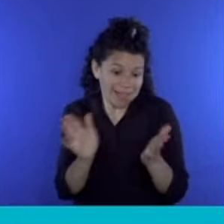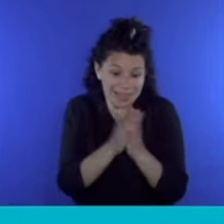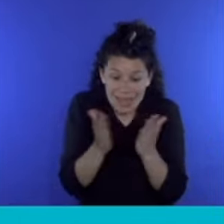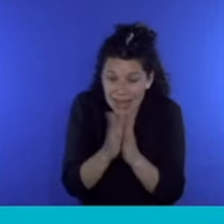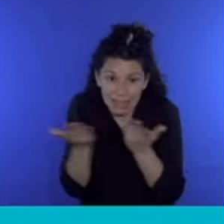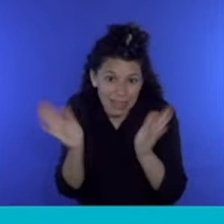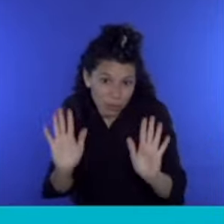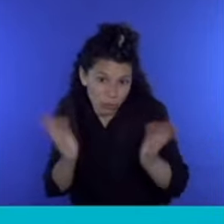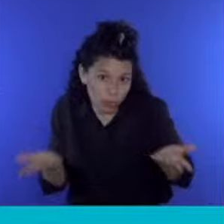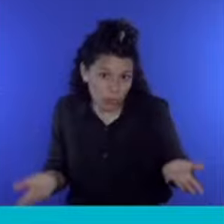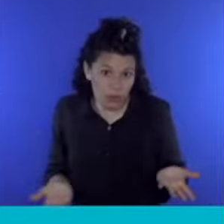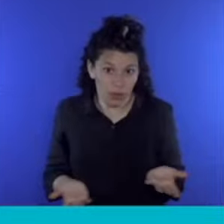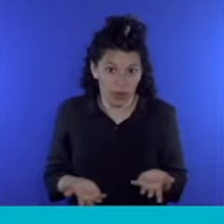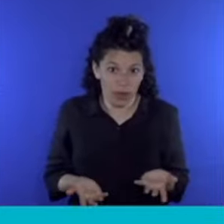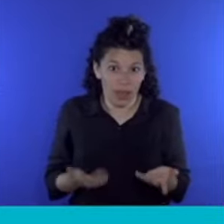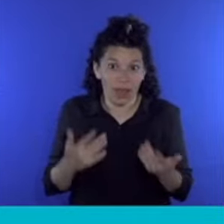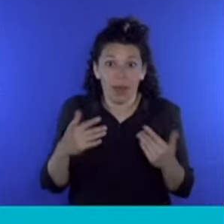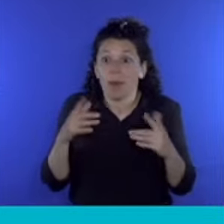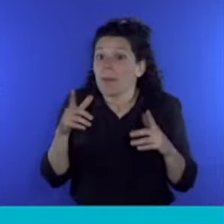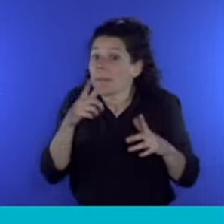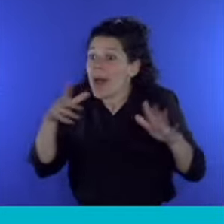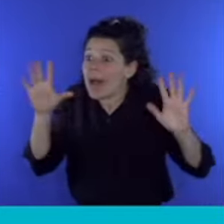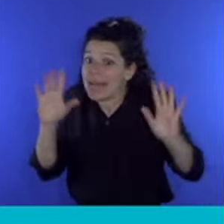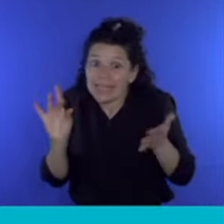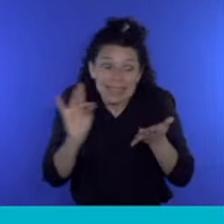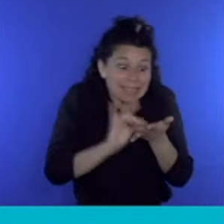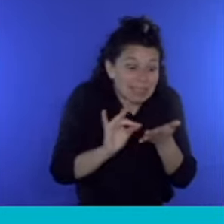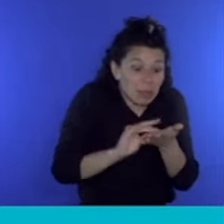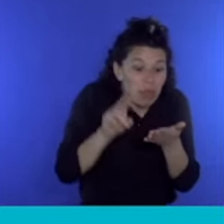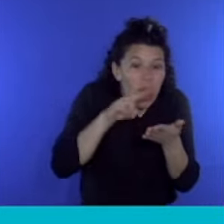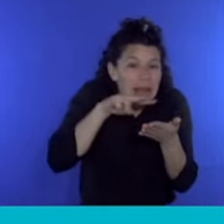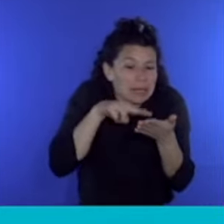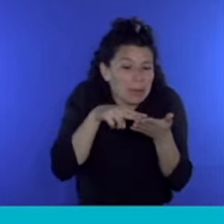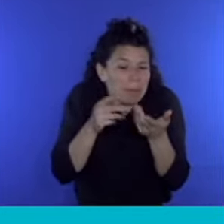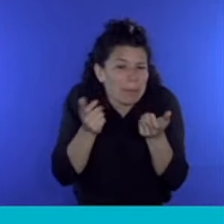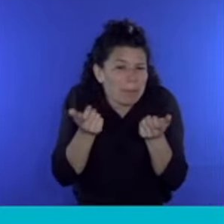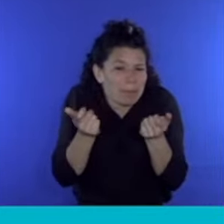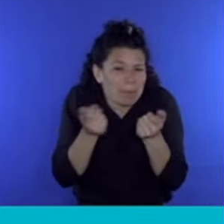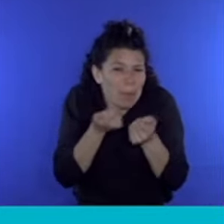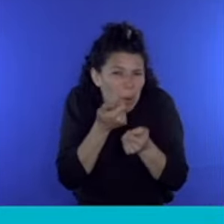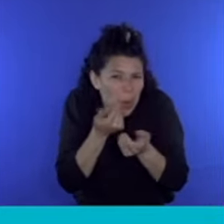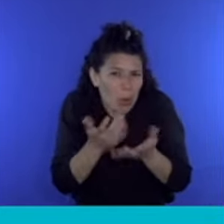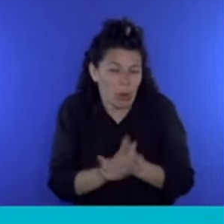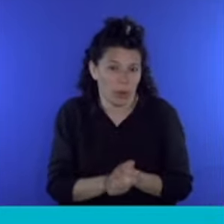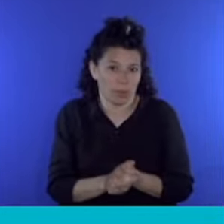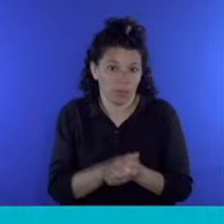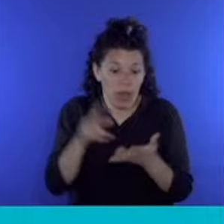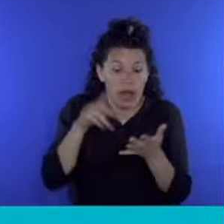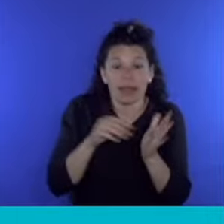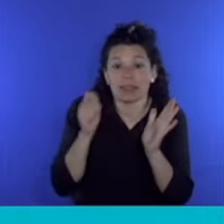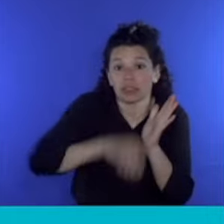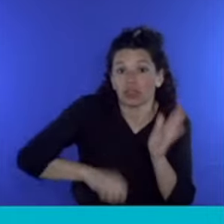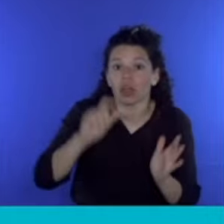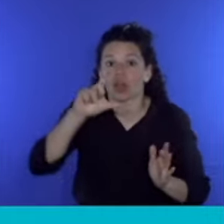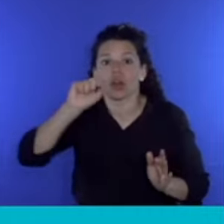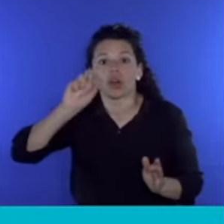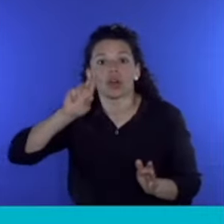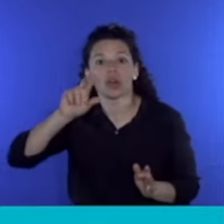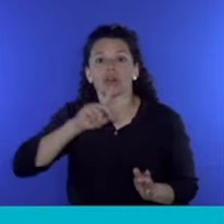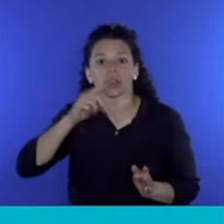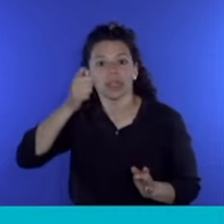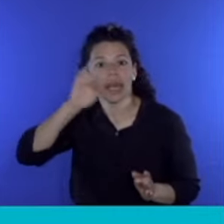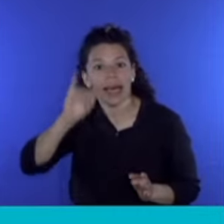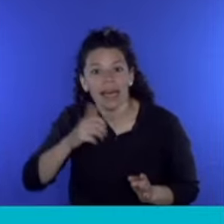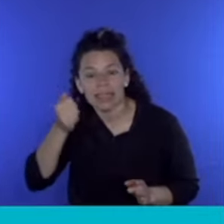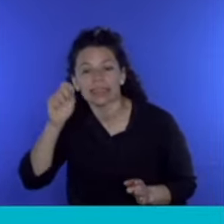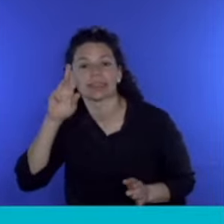literatura, debe haber diputados que han leído muy poco. Yo tengo esa sospecha, porque si agarran a Cortázar, a Borges, a